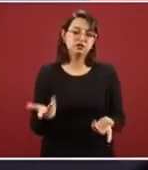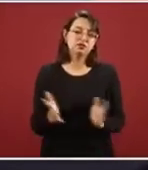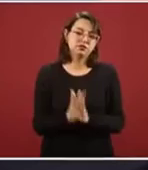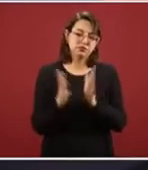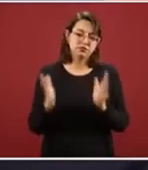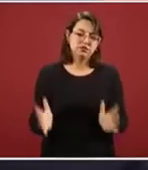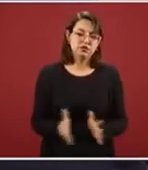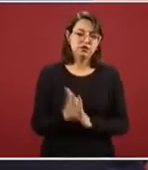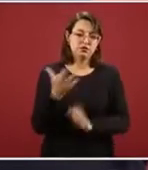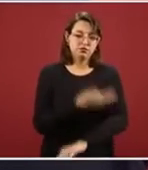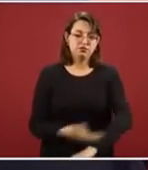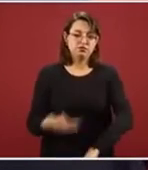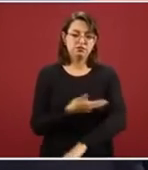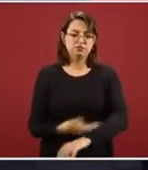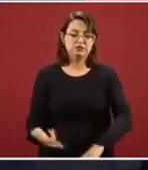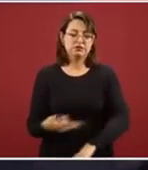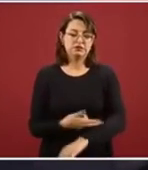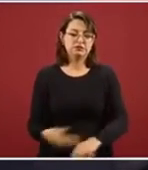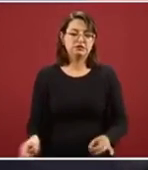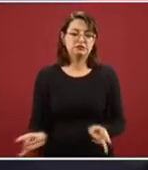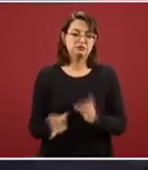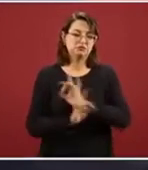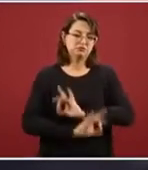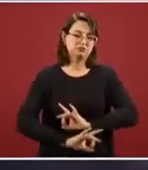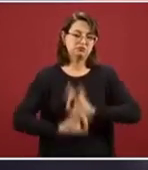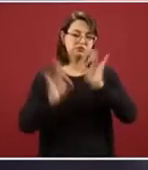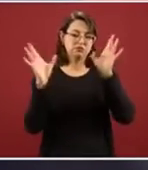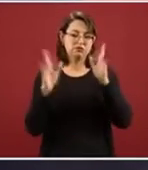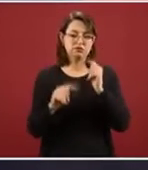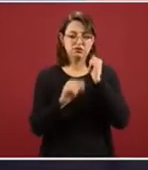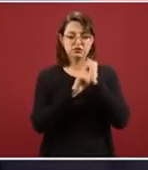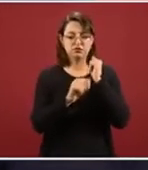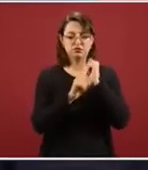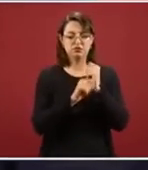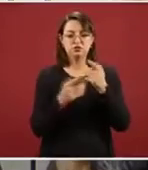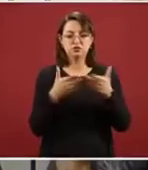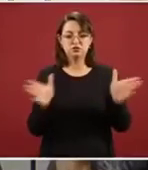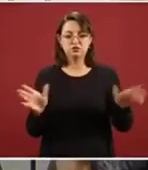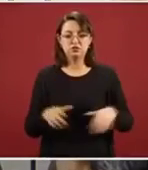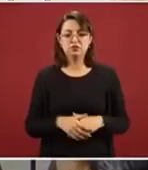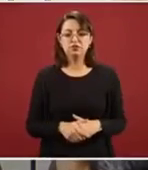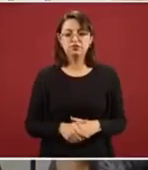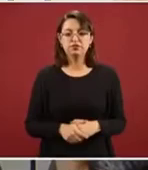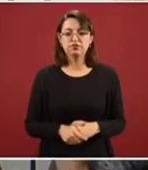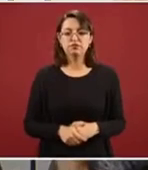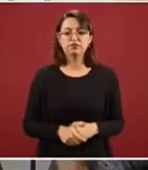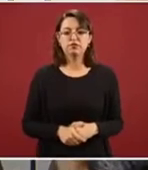desafortunadamente, en la gestión de emergencias derivadas del transporte público.